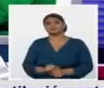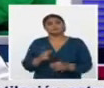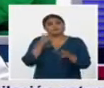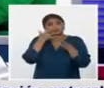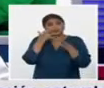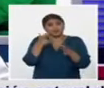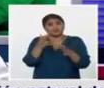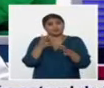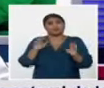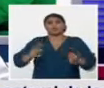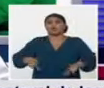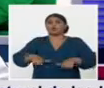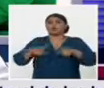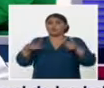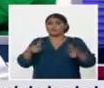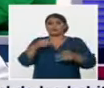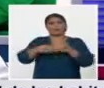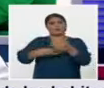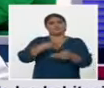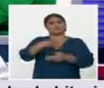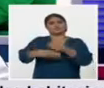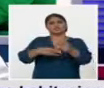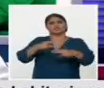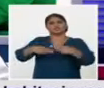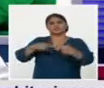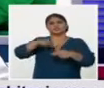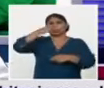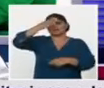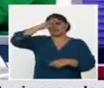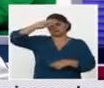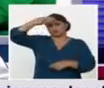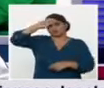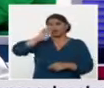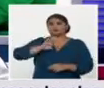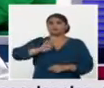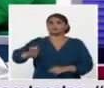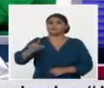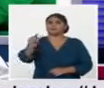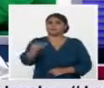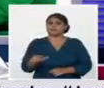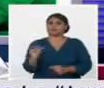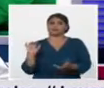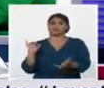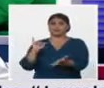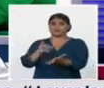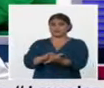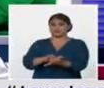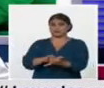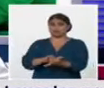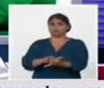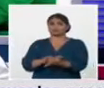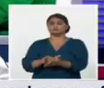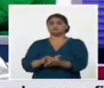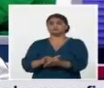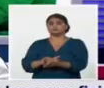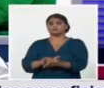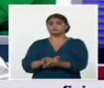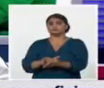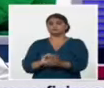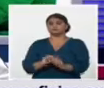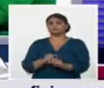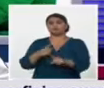de cumplir con el protocolo del aislamiento al arribo, del PCR en el aeropuerto y